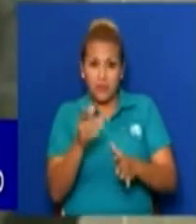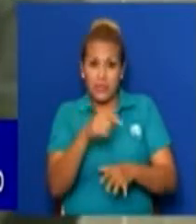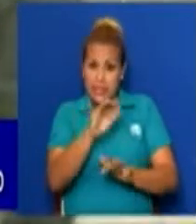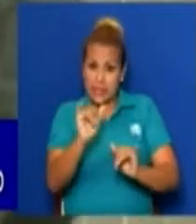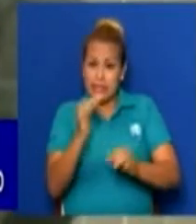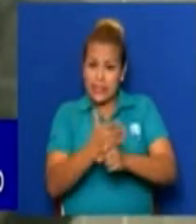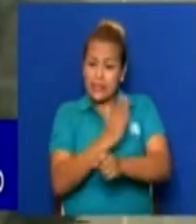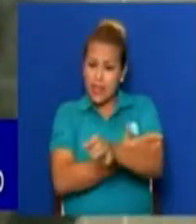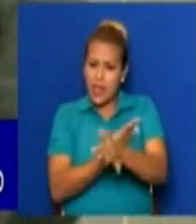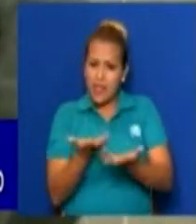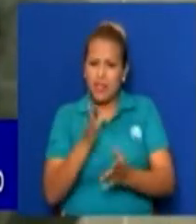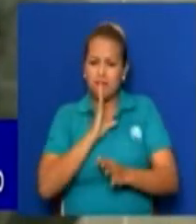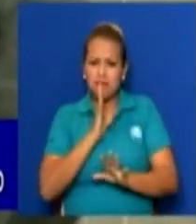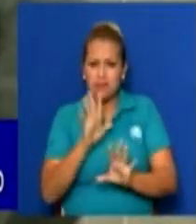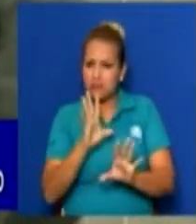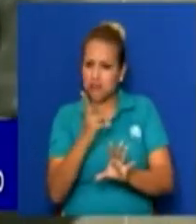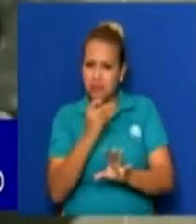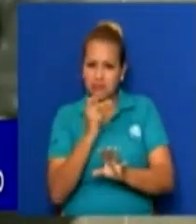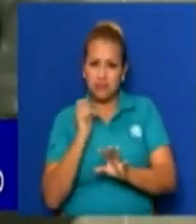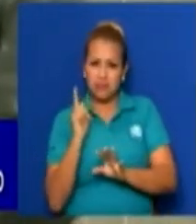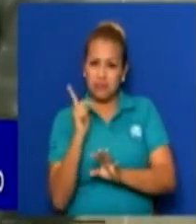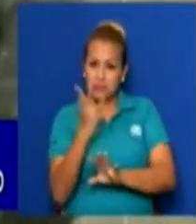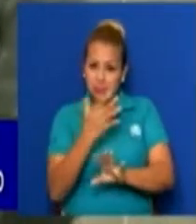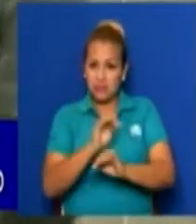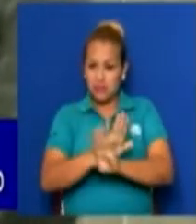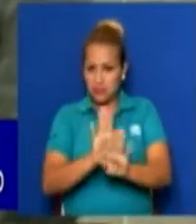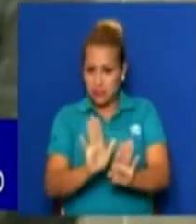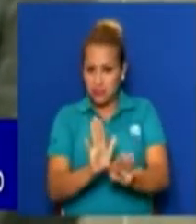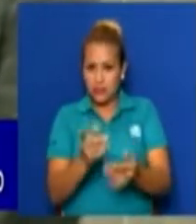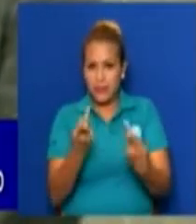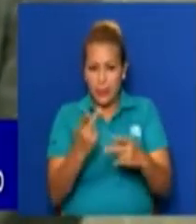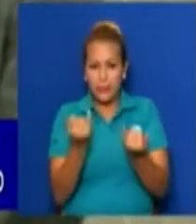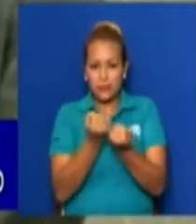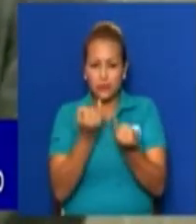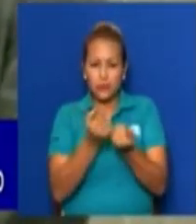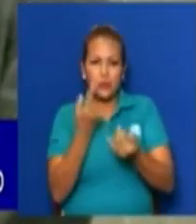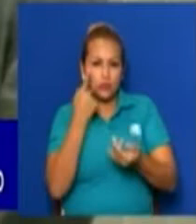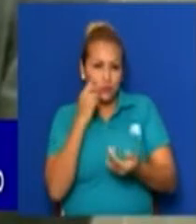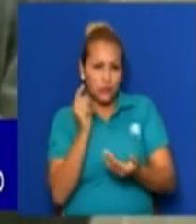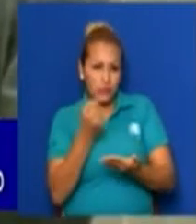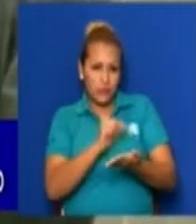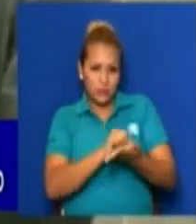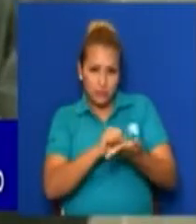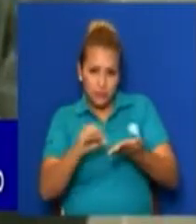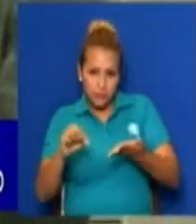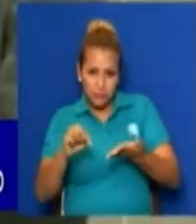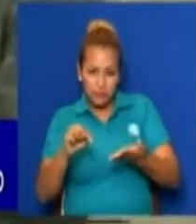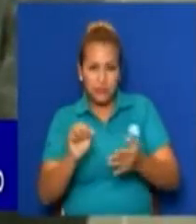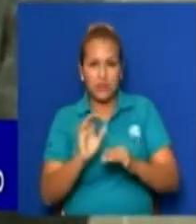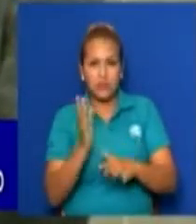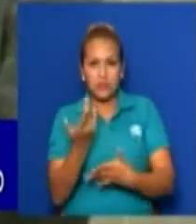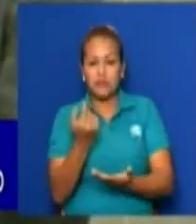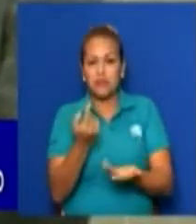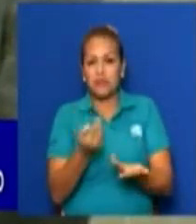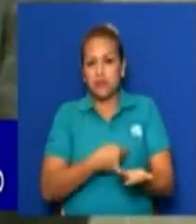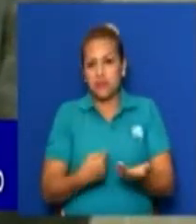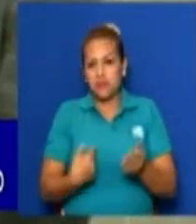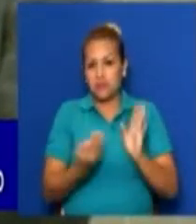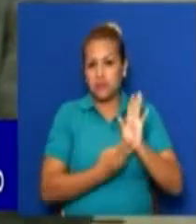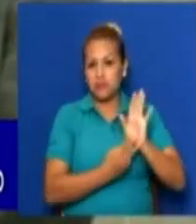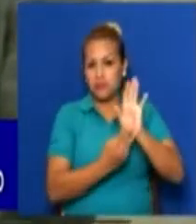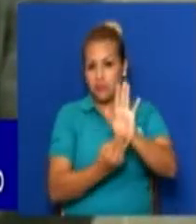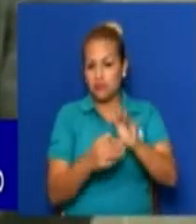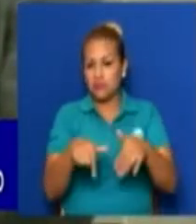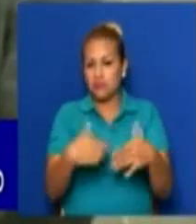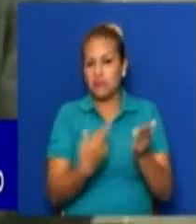todo. Quizás yo voy a subrayar algunas cosas y a hacer una presentación más